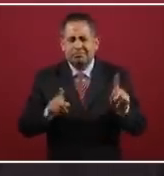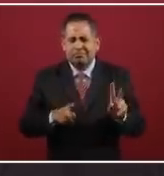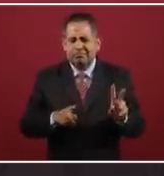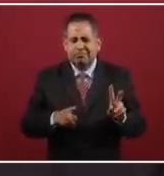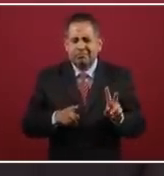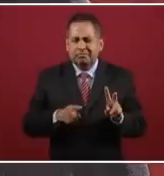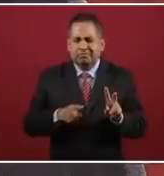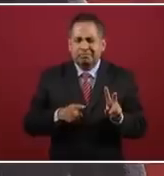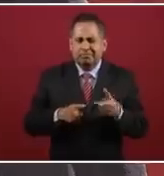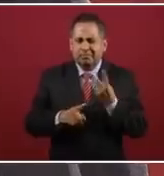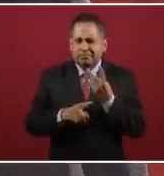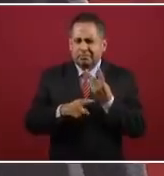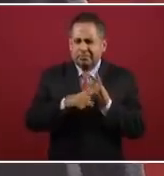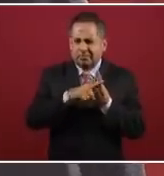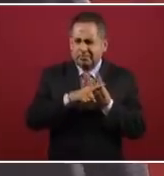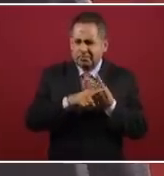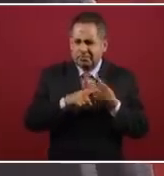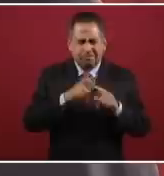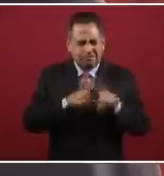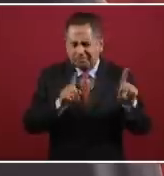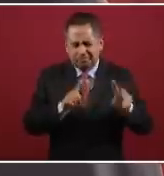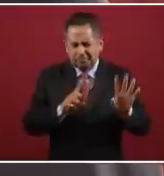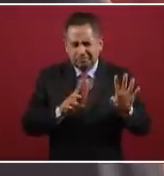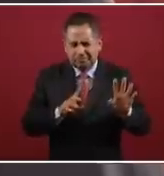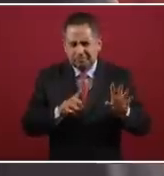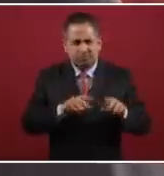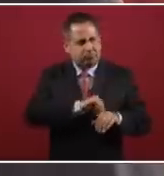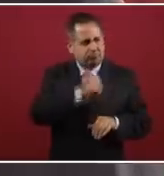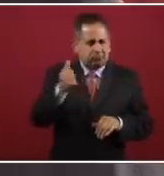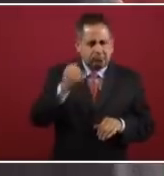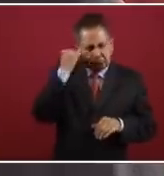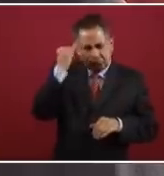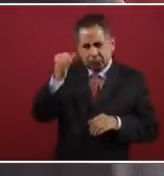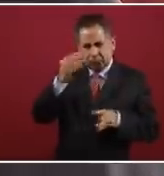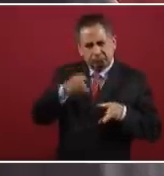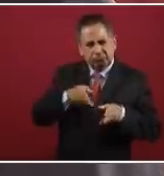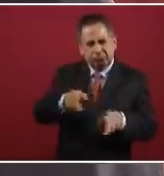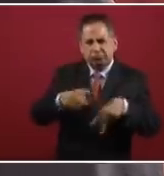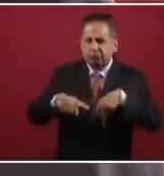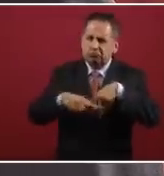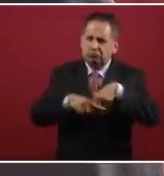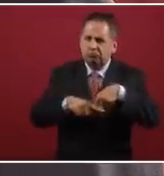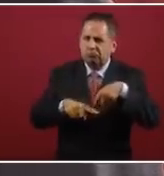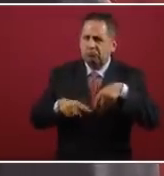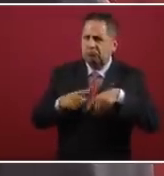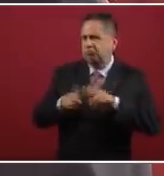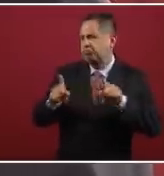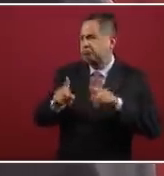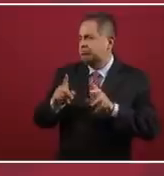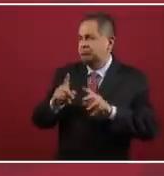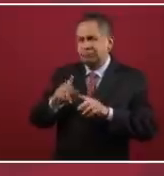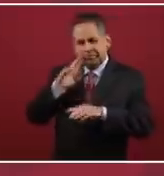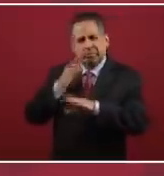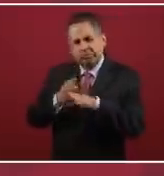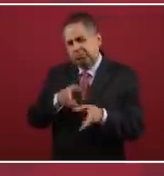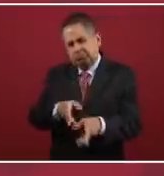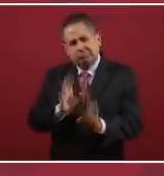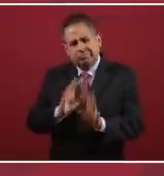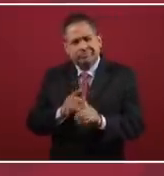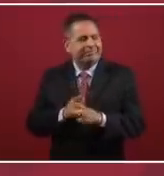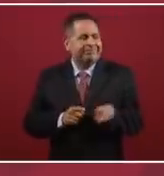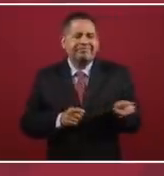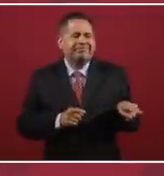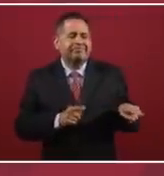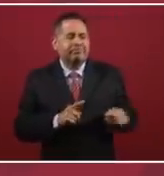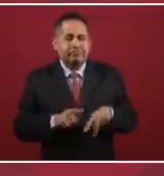Eso no. El anarquismo es una corriente de pensamiento responsable que